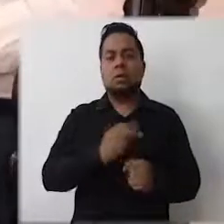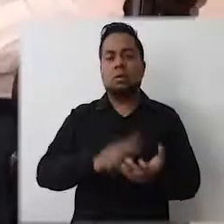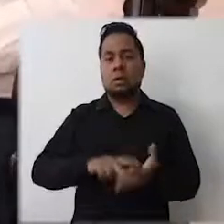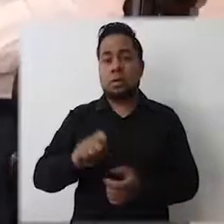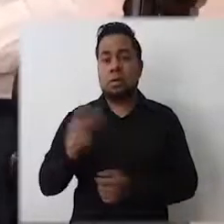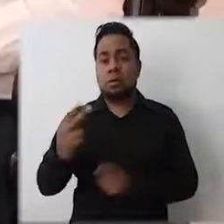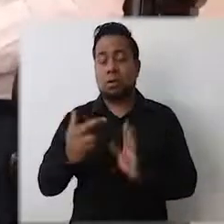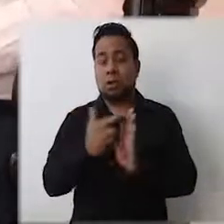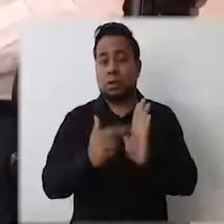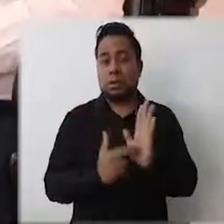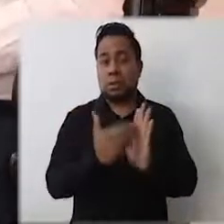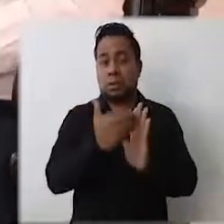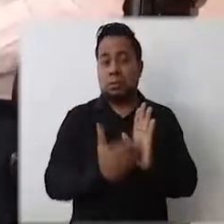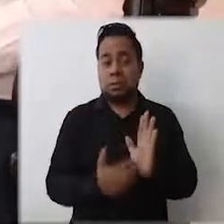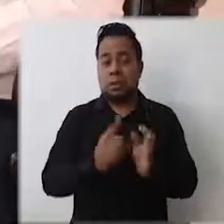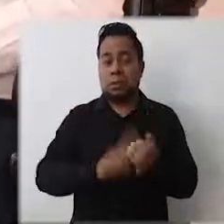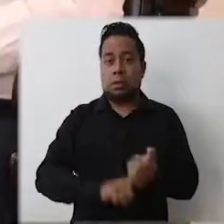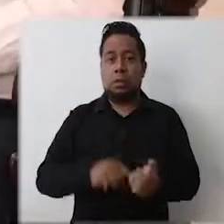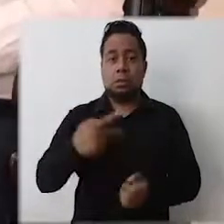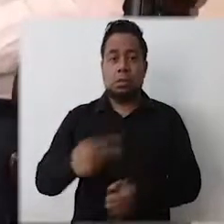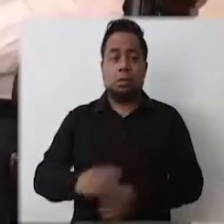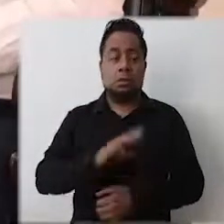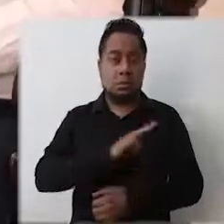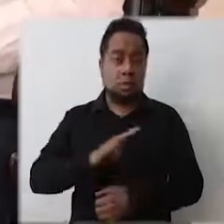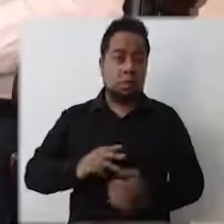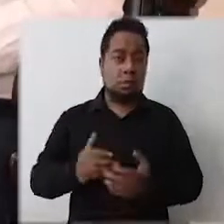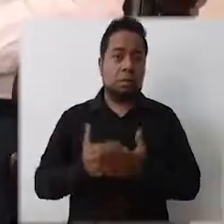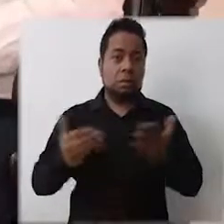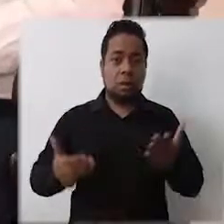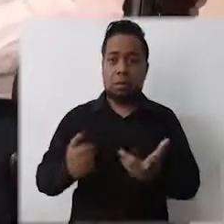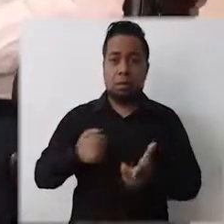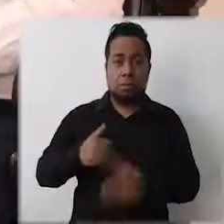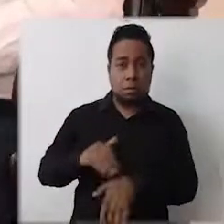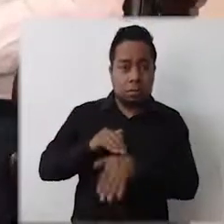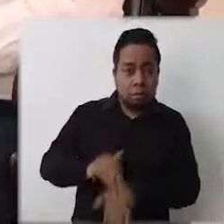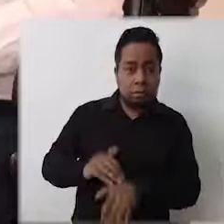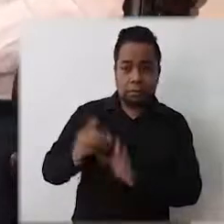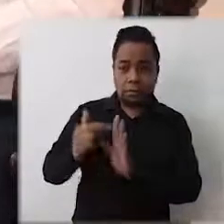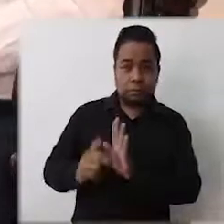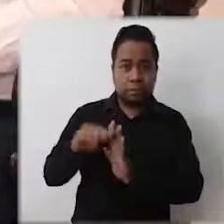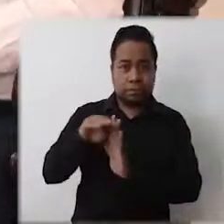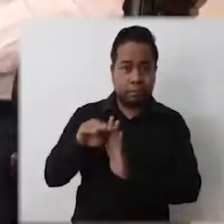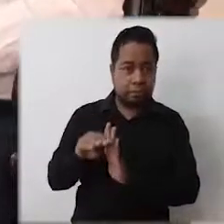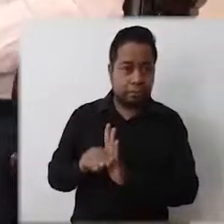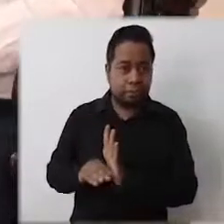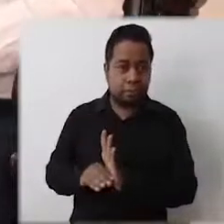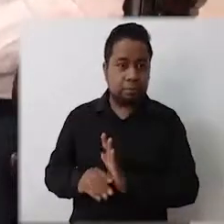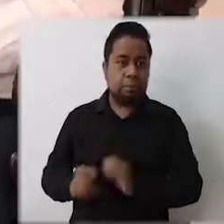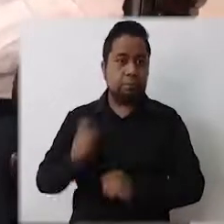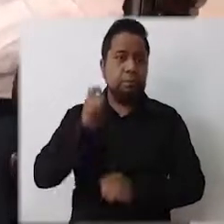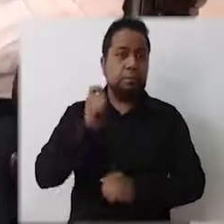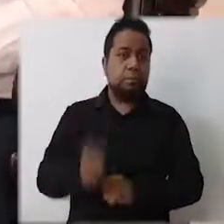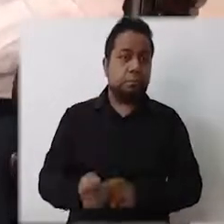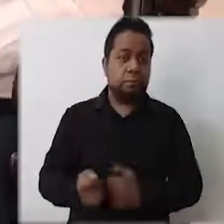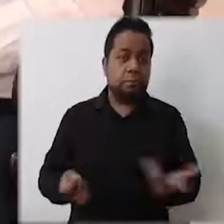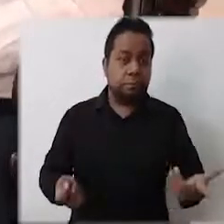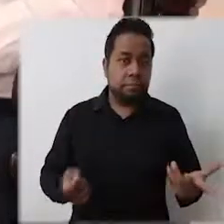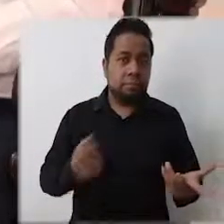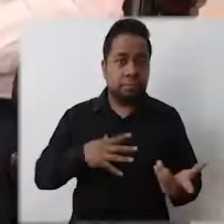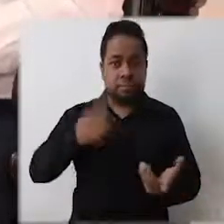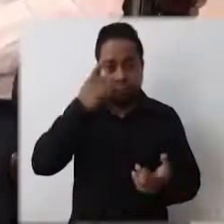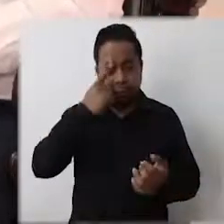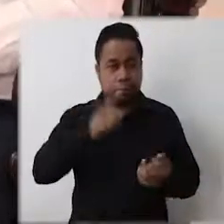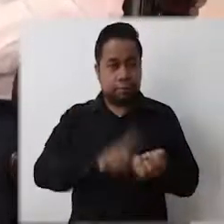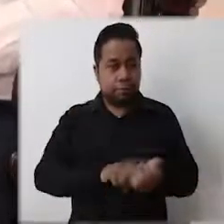problemática no sea latente y constante, porque se vuelve precisamente a raíz de estas discordancias que